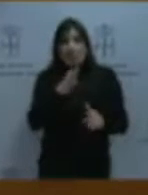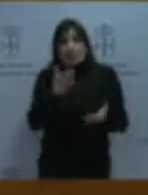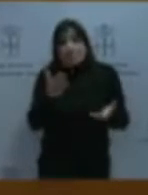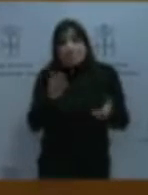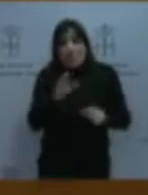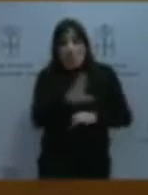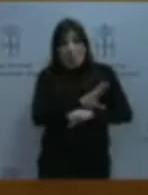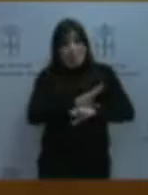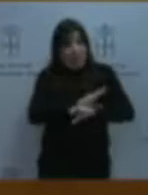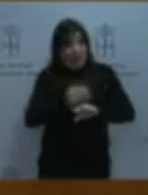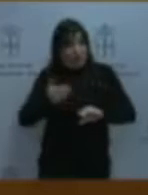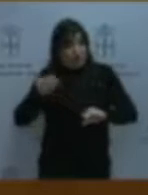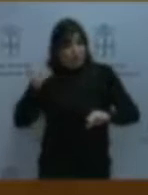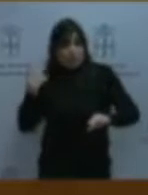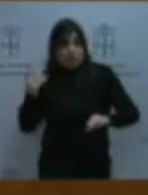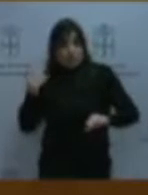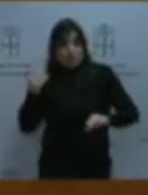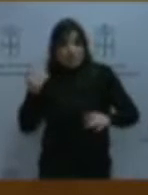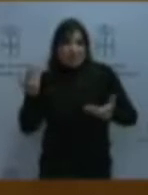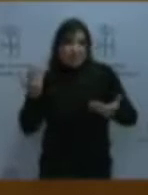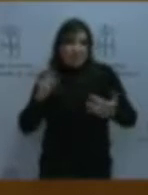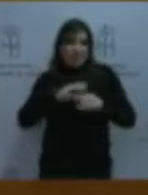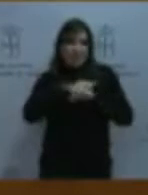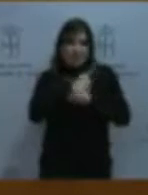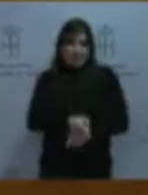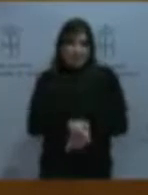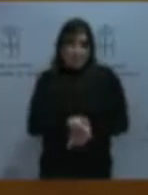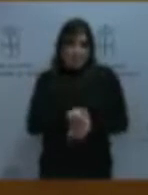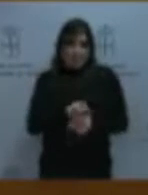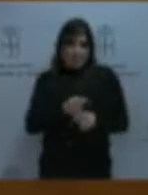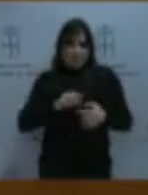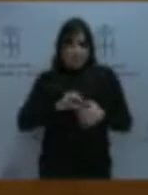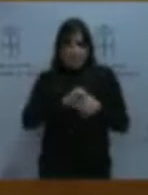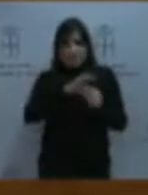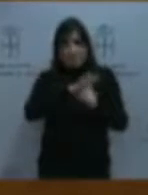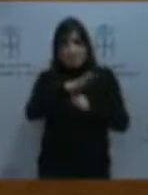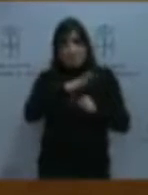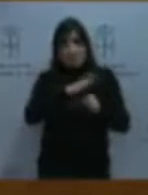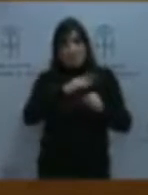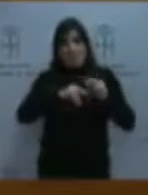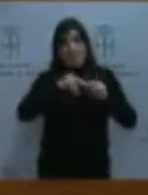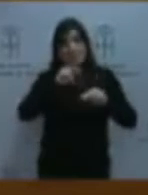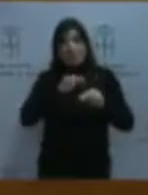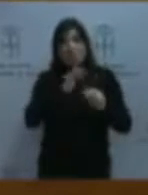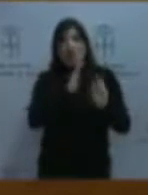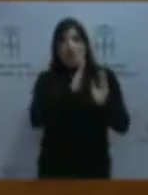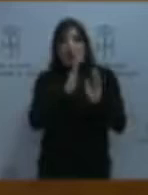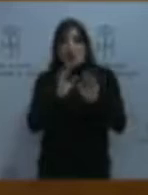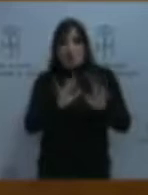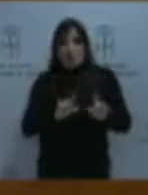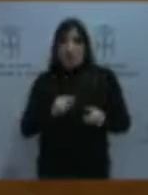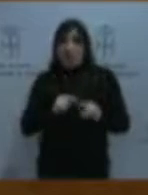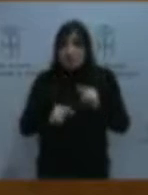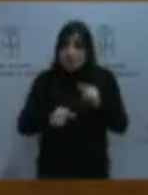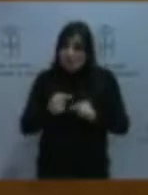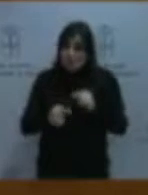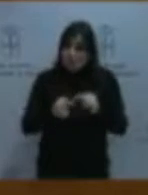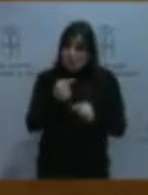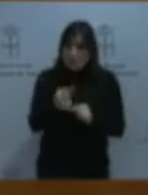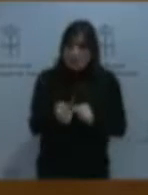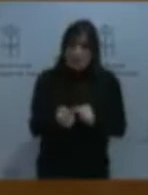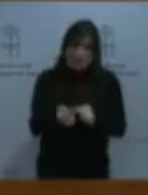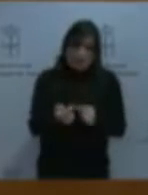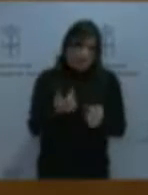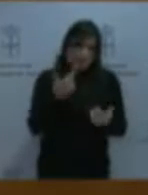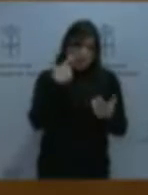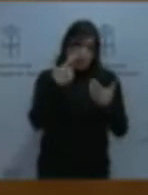ramo de infraestructuras y ordenación territorial. Eso tiene consecuencias muy nítidas, tiene unas consecuencias que vemos a diario